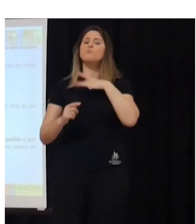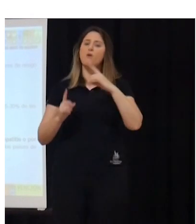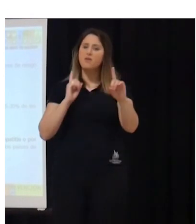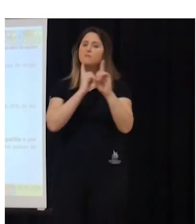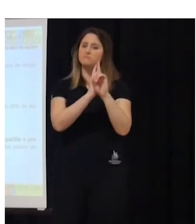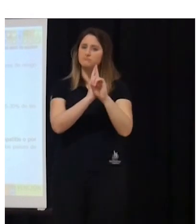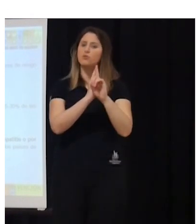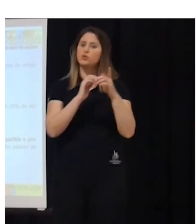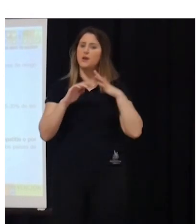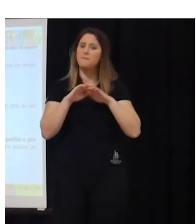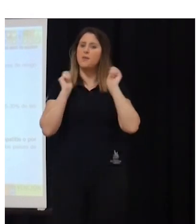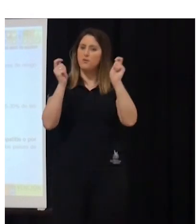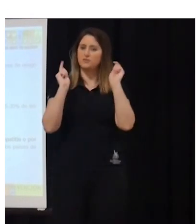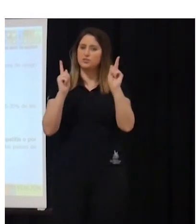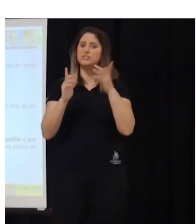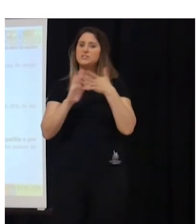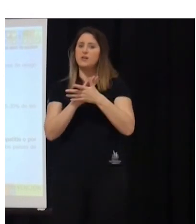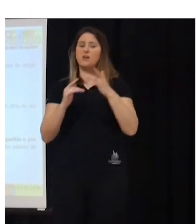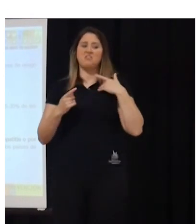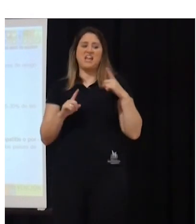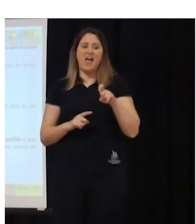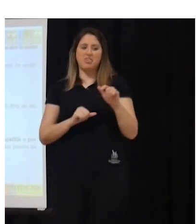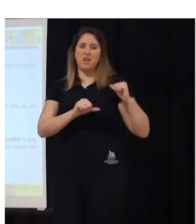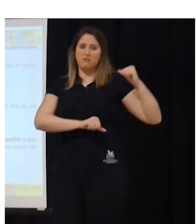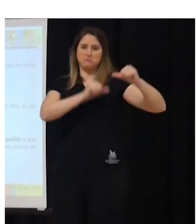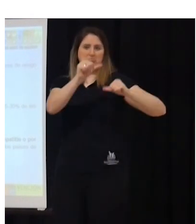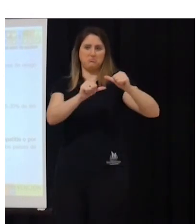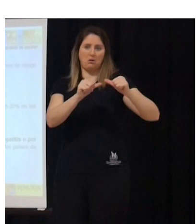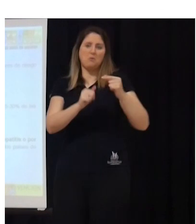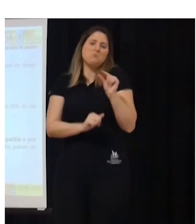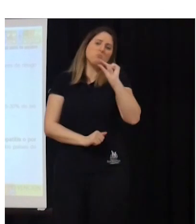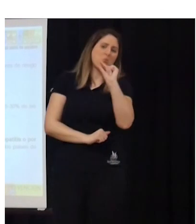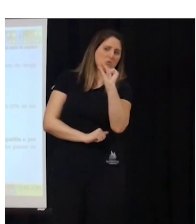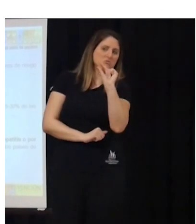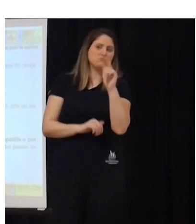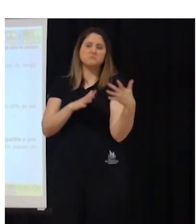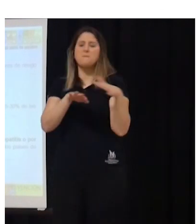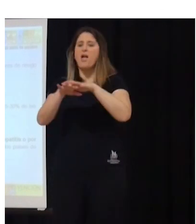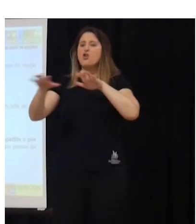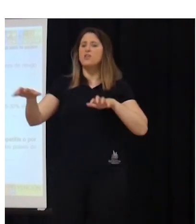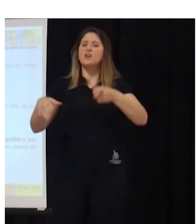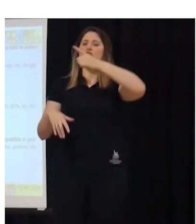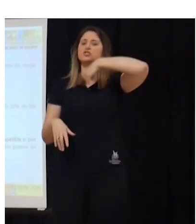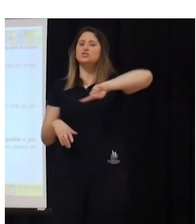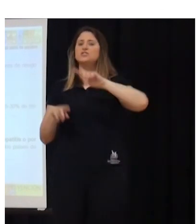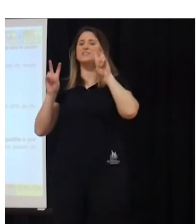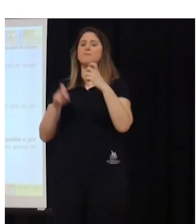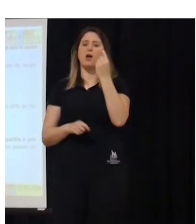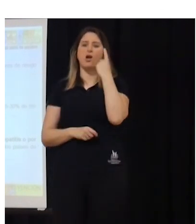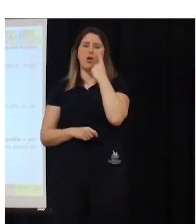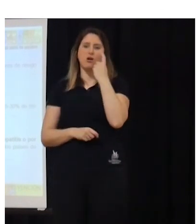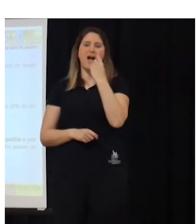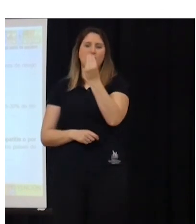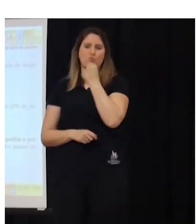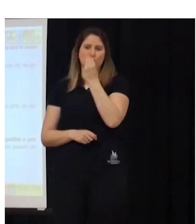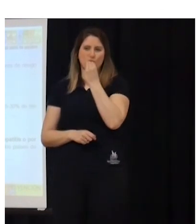pocos cánceres que sean hereditarios. La mayoría de ellos los adquirimos con determinados hábitos, con la